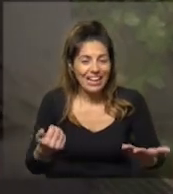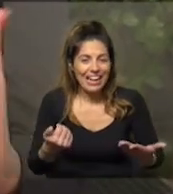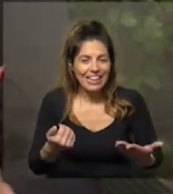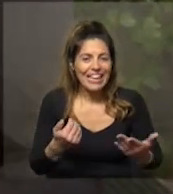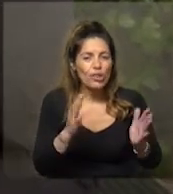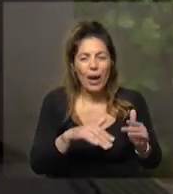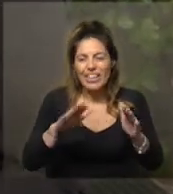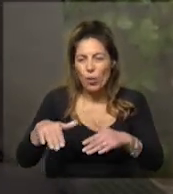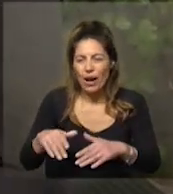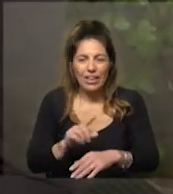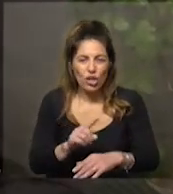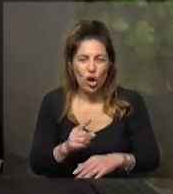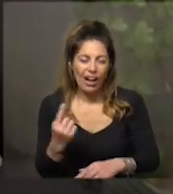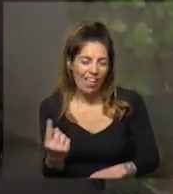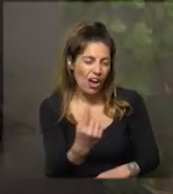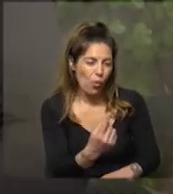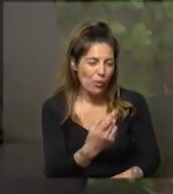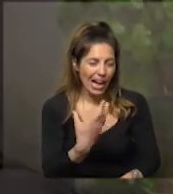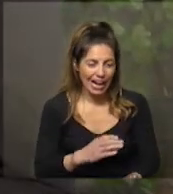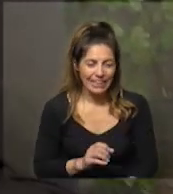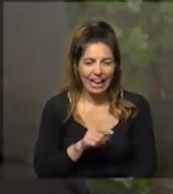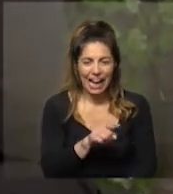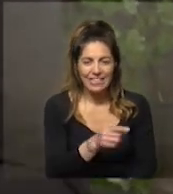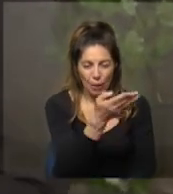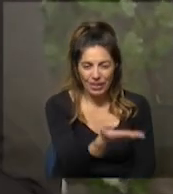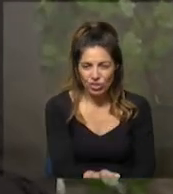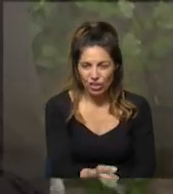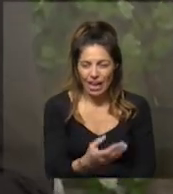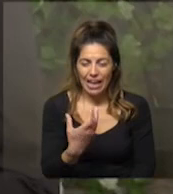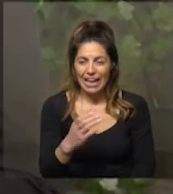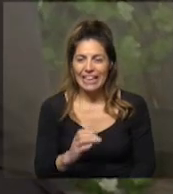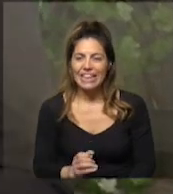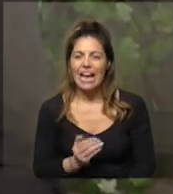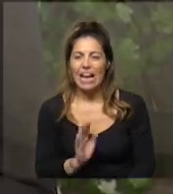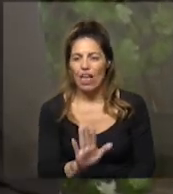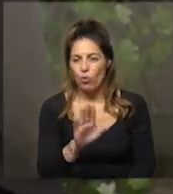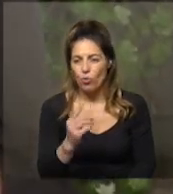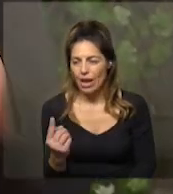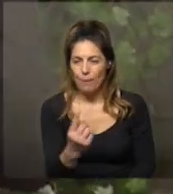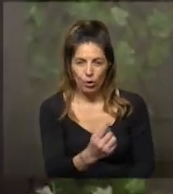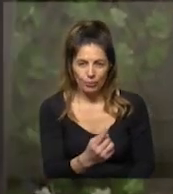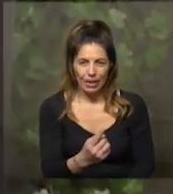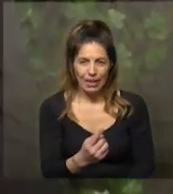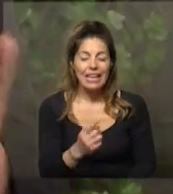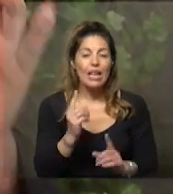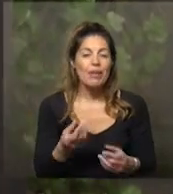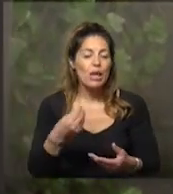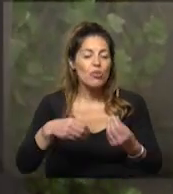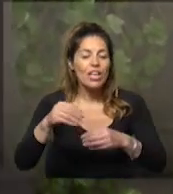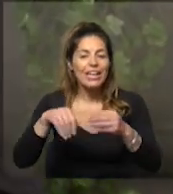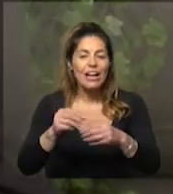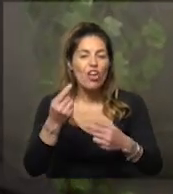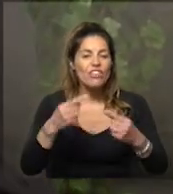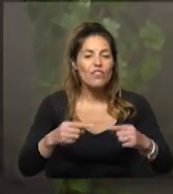estar teñida de cosas que únicamente le pasan a este personaje. Y que además le hemos puesto distintas cosas de